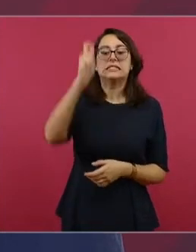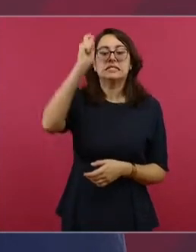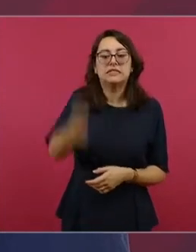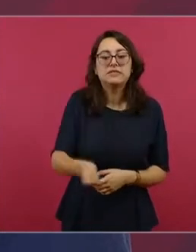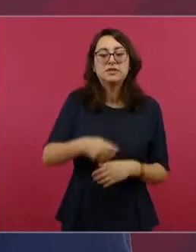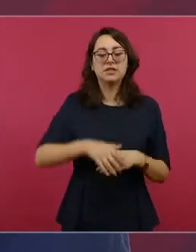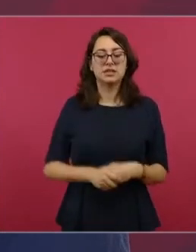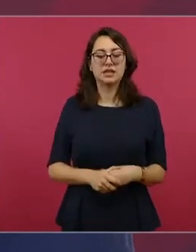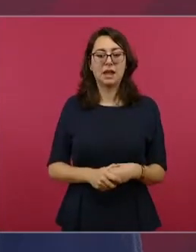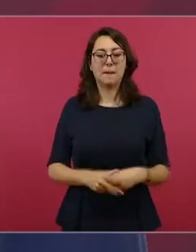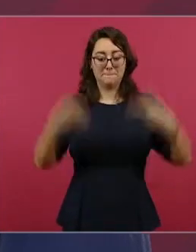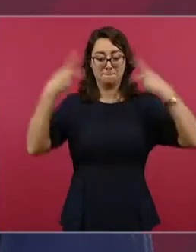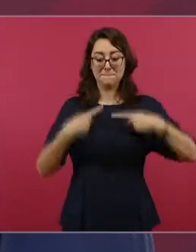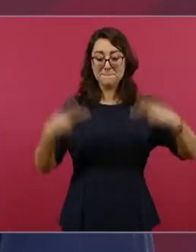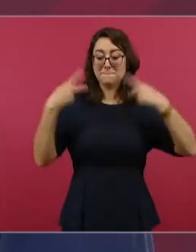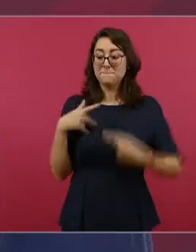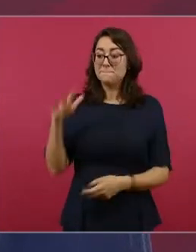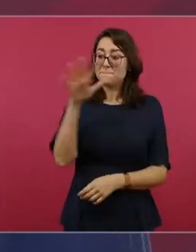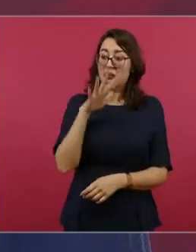pueblo, kratos, poder.